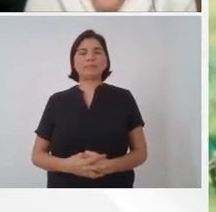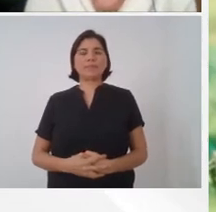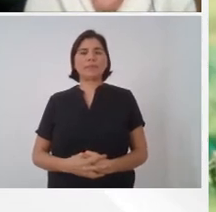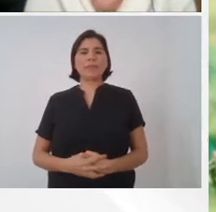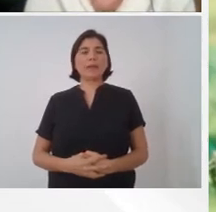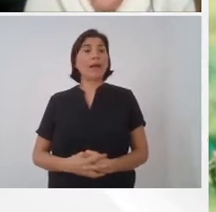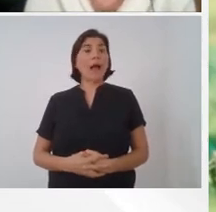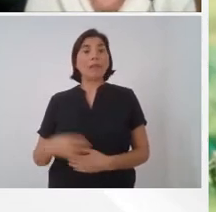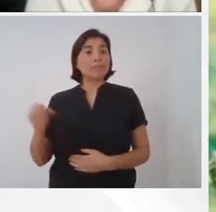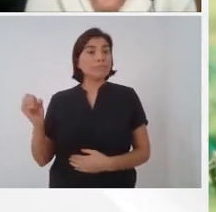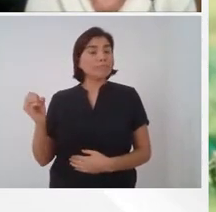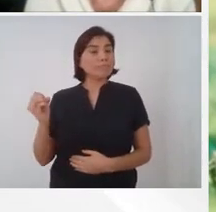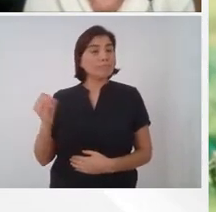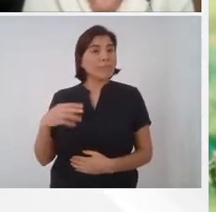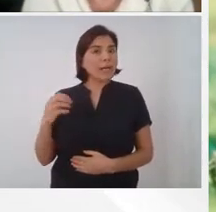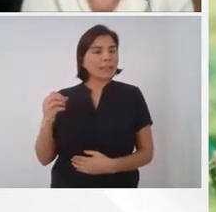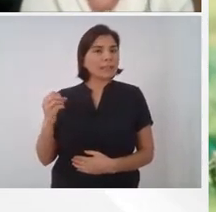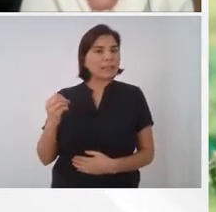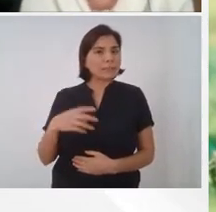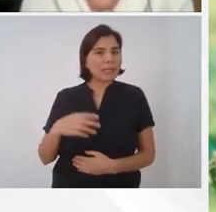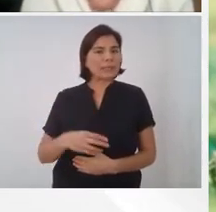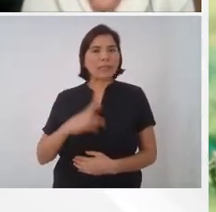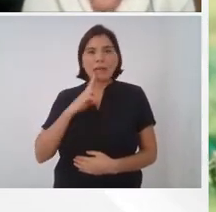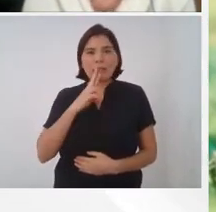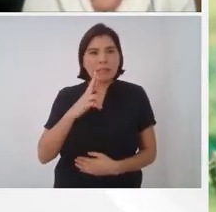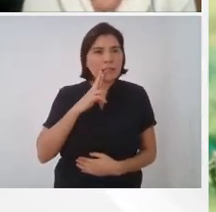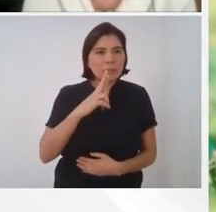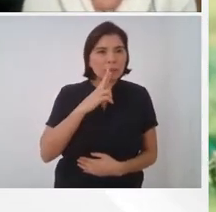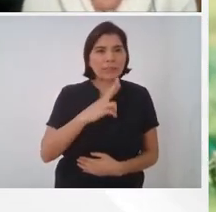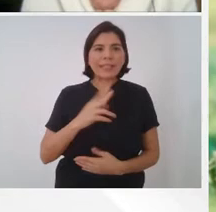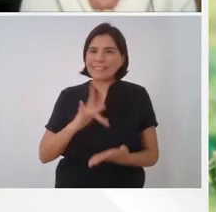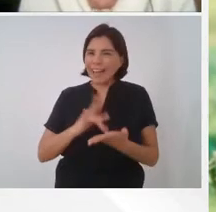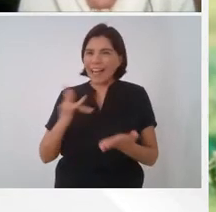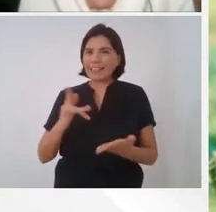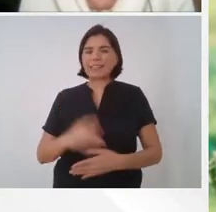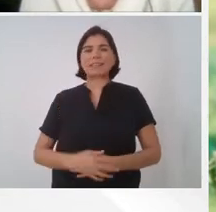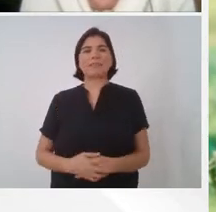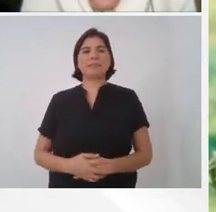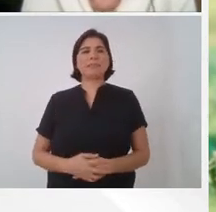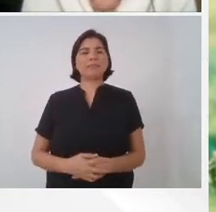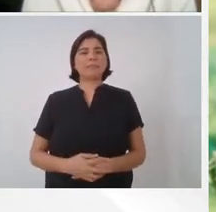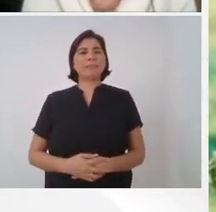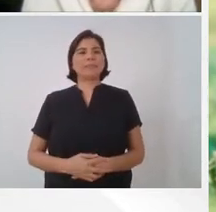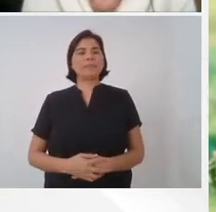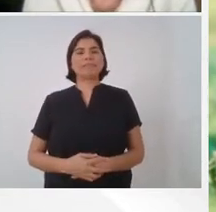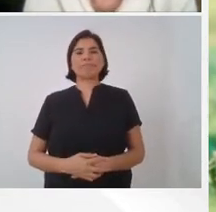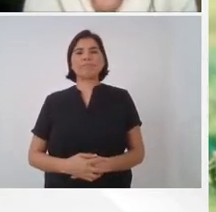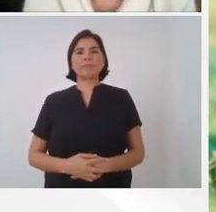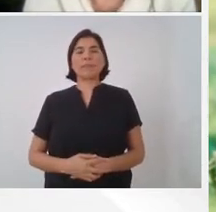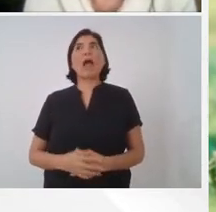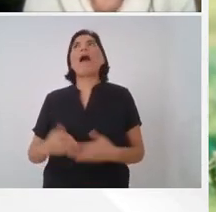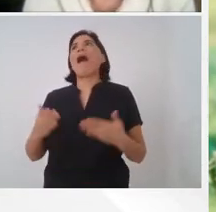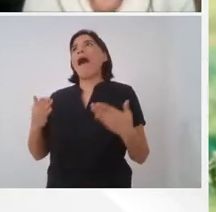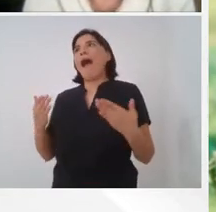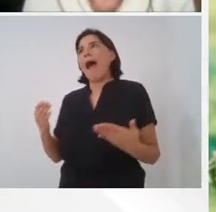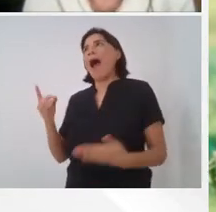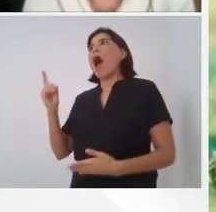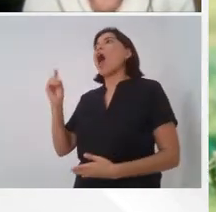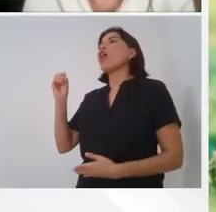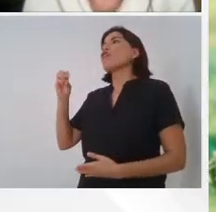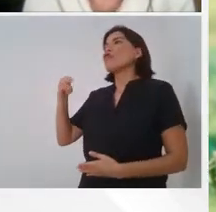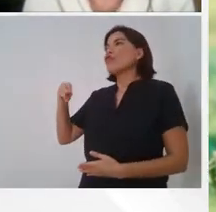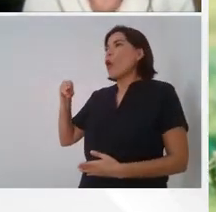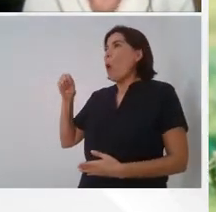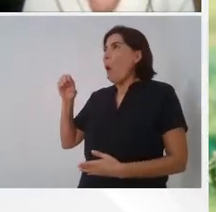más comentarios. Muchas gracias. Y dice, pues domesticar es algo demasiado olvidado, dijo